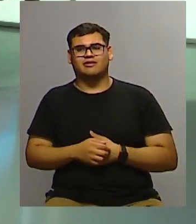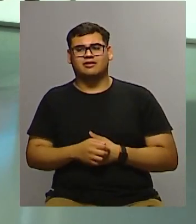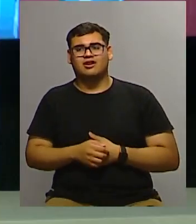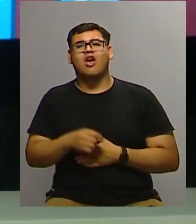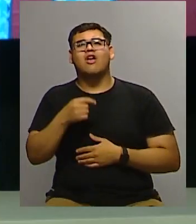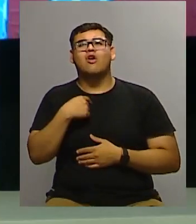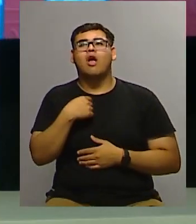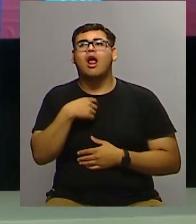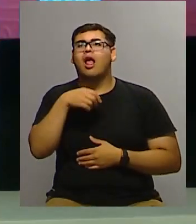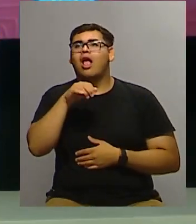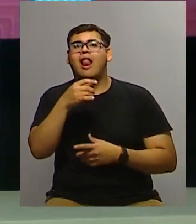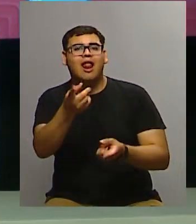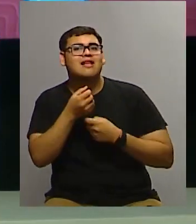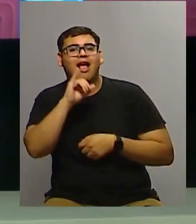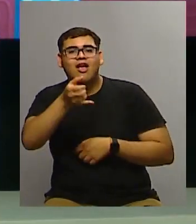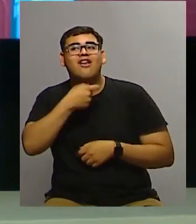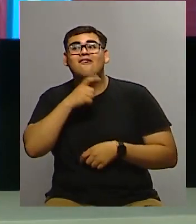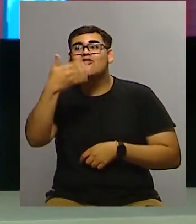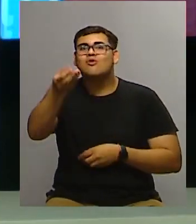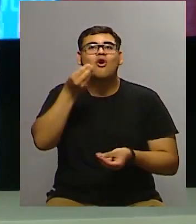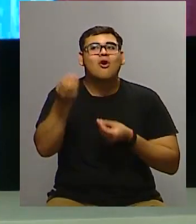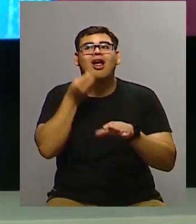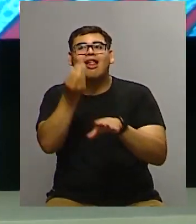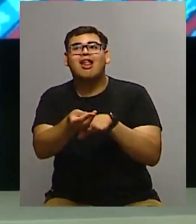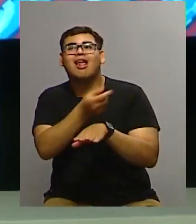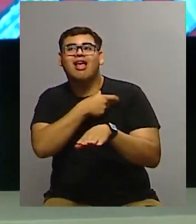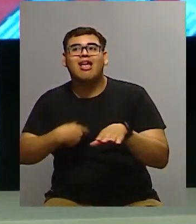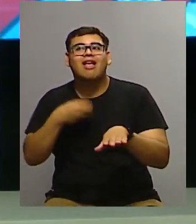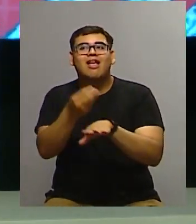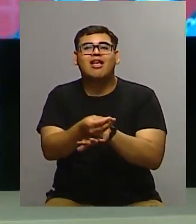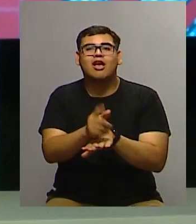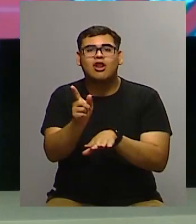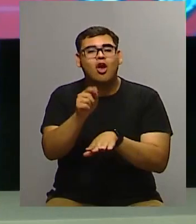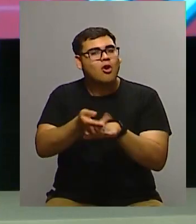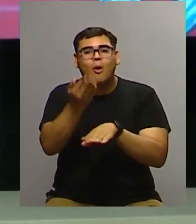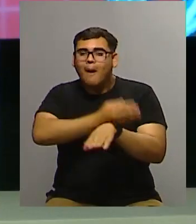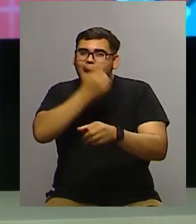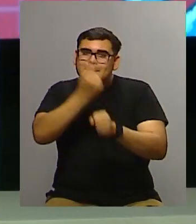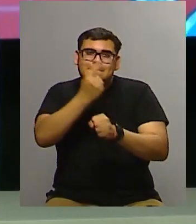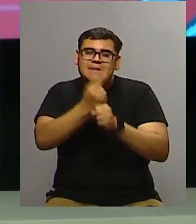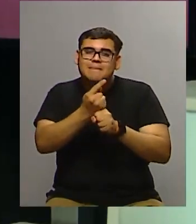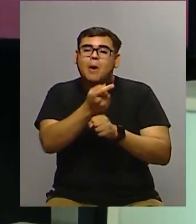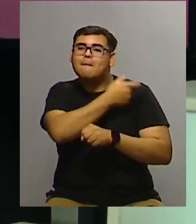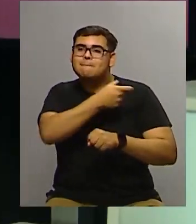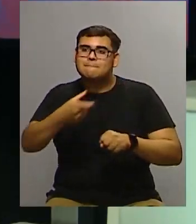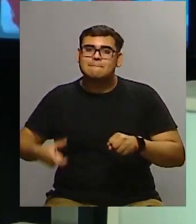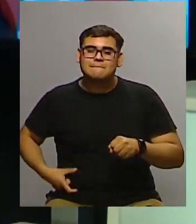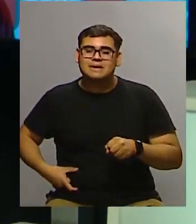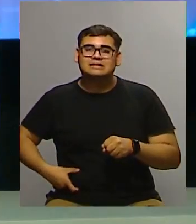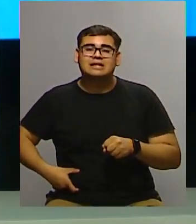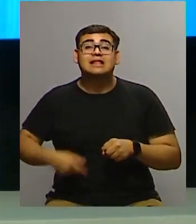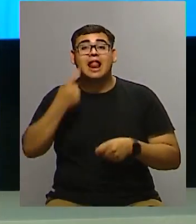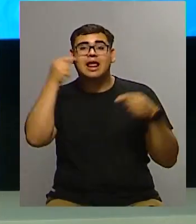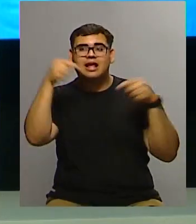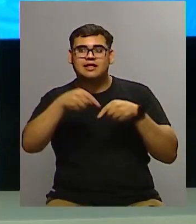estar saltando para ver a dónde voy a ir. Yo tengo que ser presidente del Instituto Nacional de Vitivinicultura. ¿Hasta y esa qué es mi día responsabilidad. tenés? Hasta el 9 de